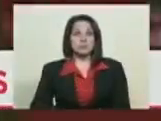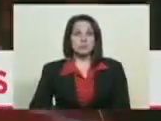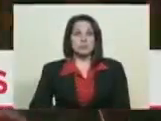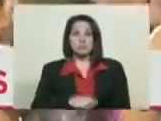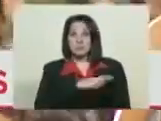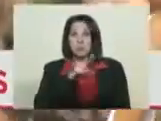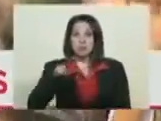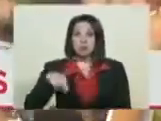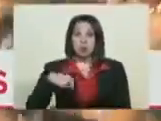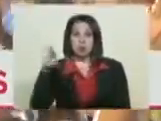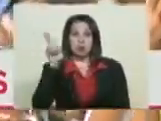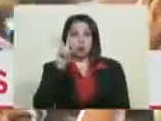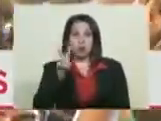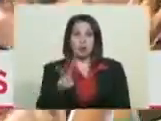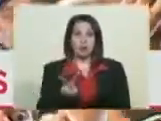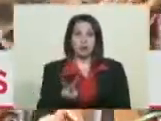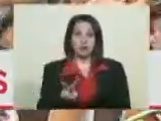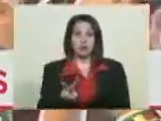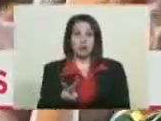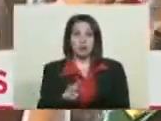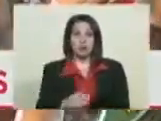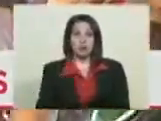Venezuela!